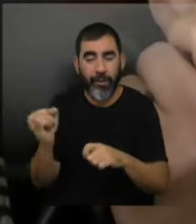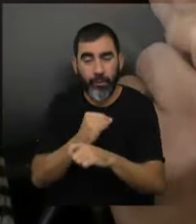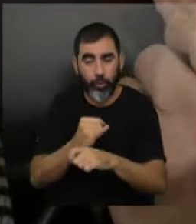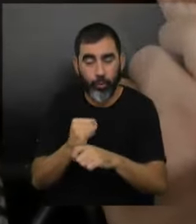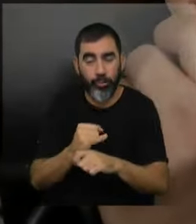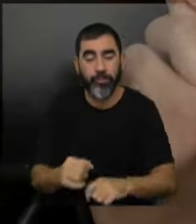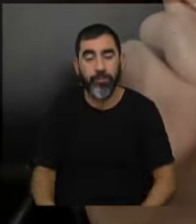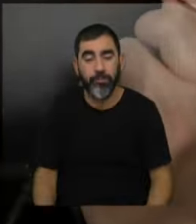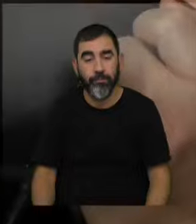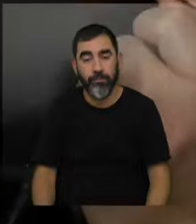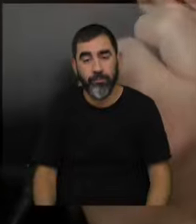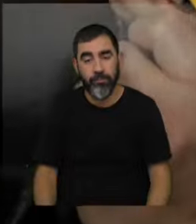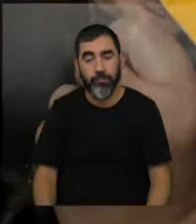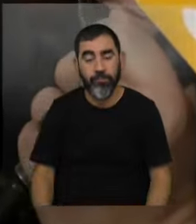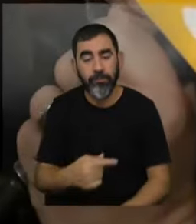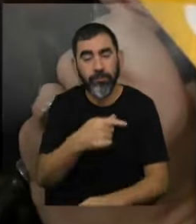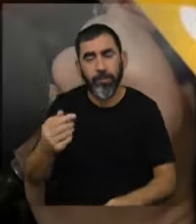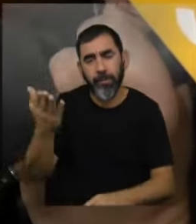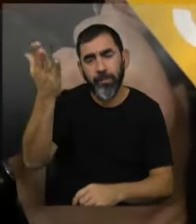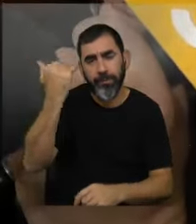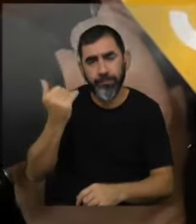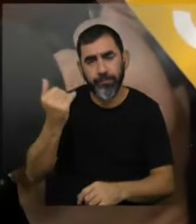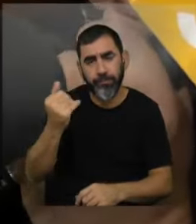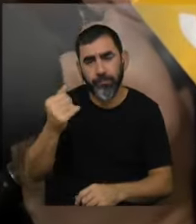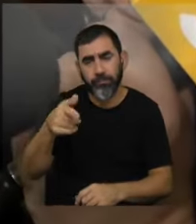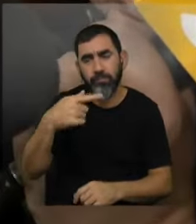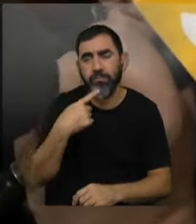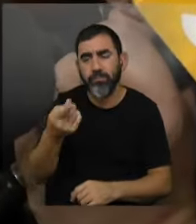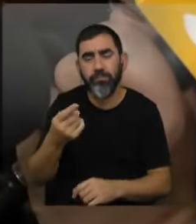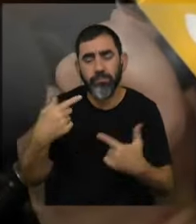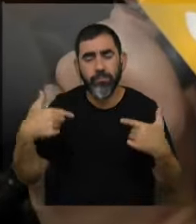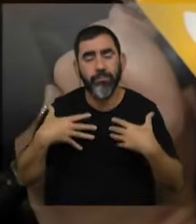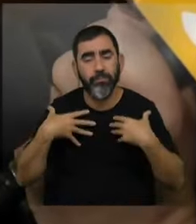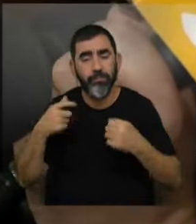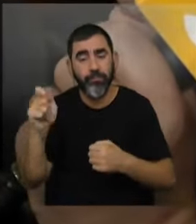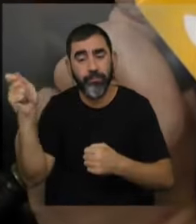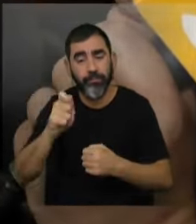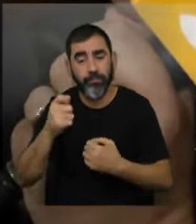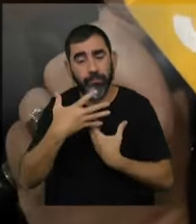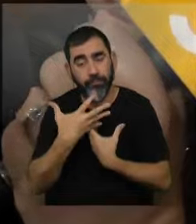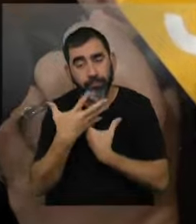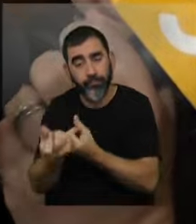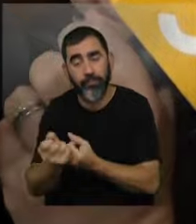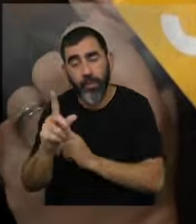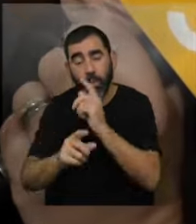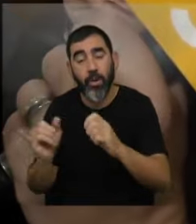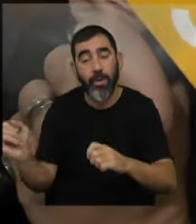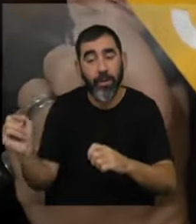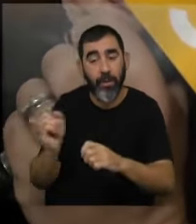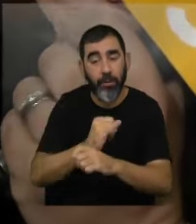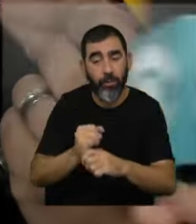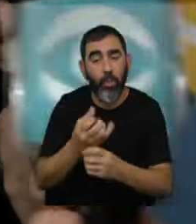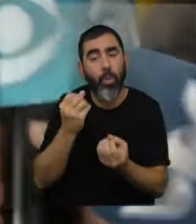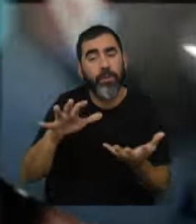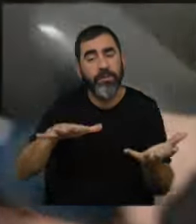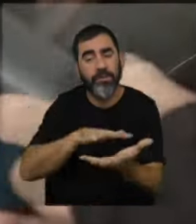integrado de salud eh la semana pasada usted este adelantaba que el Ministerio de salud pública estaba asistiendo a algunas instituciones Cuál es